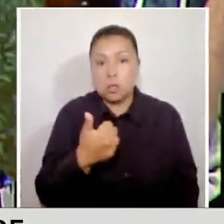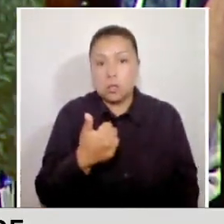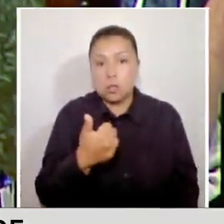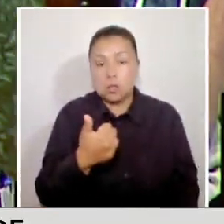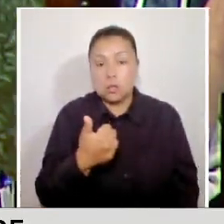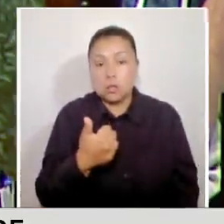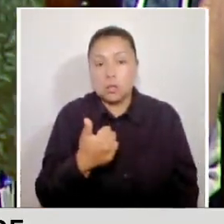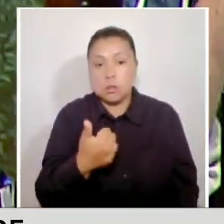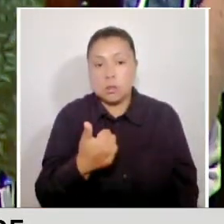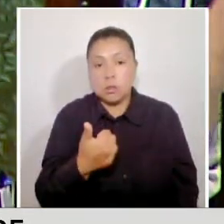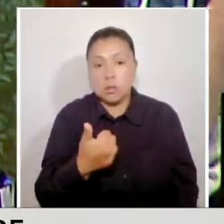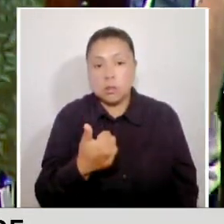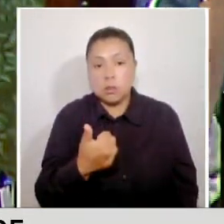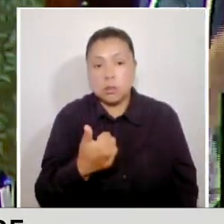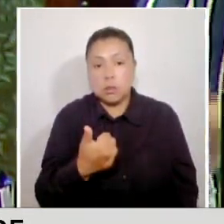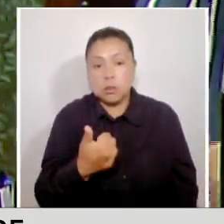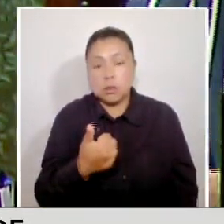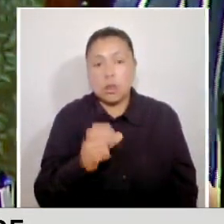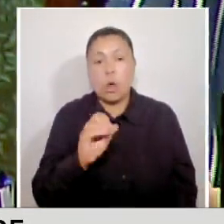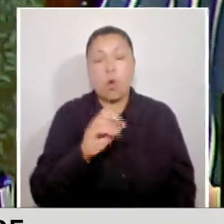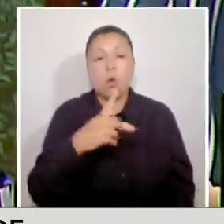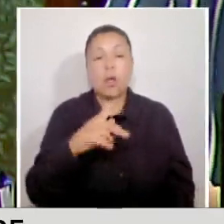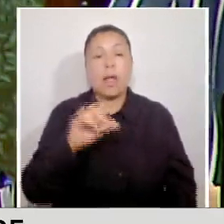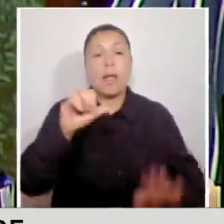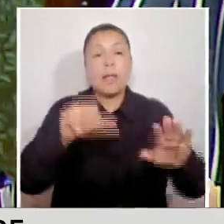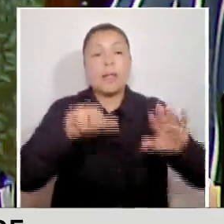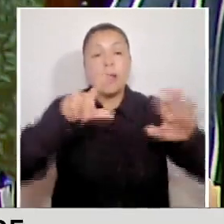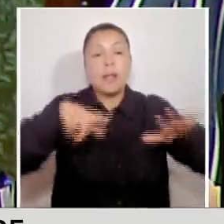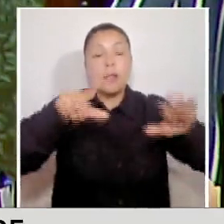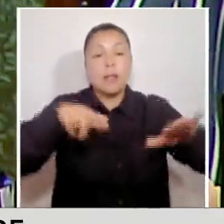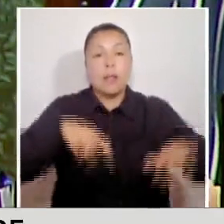26 ok La 16 y la